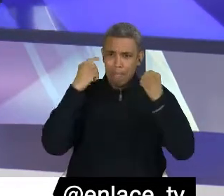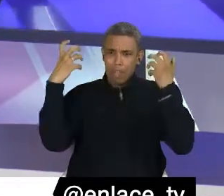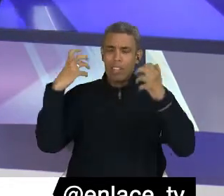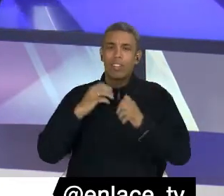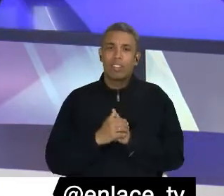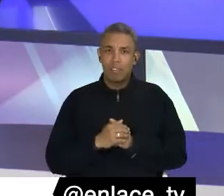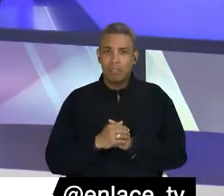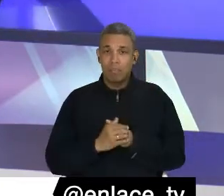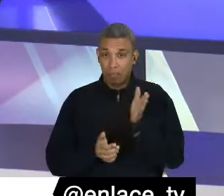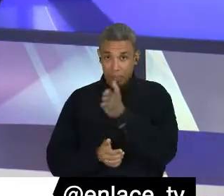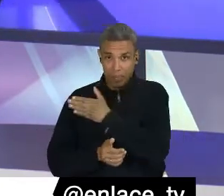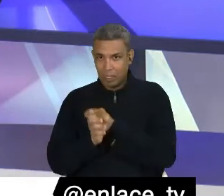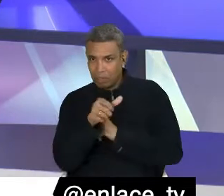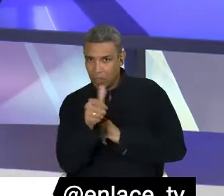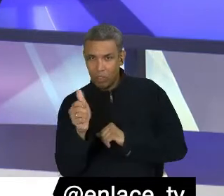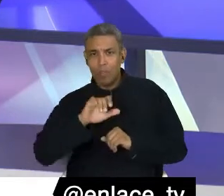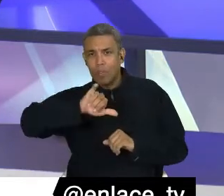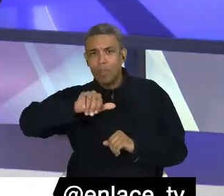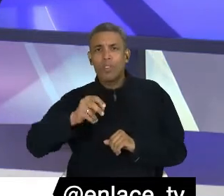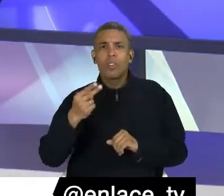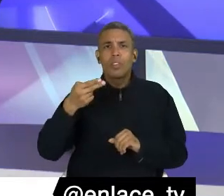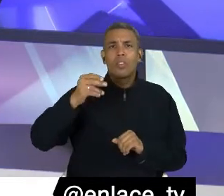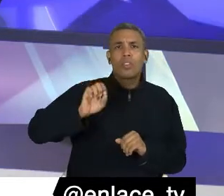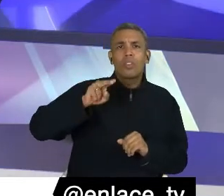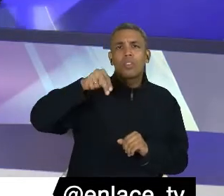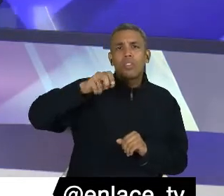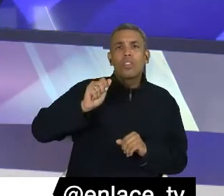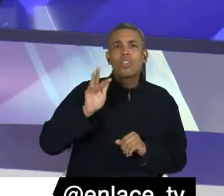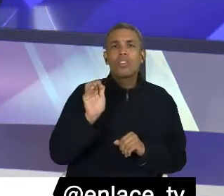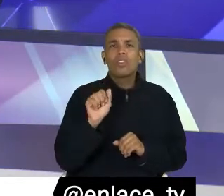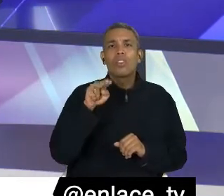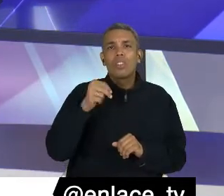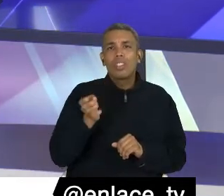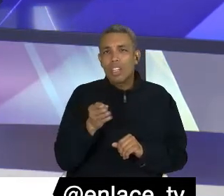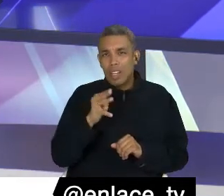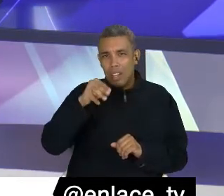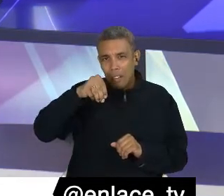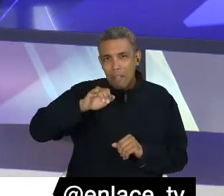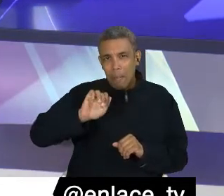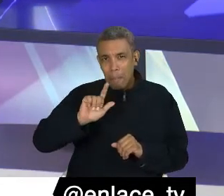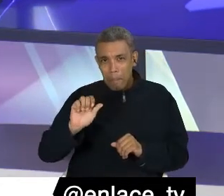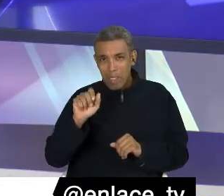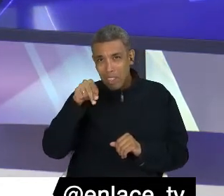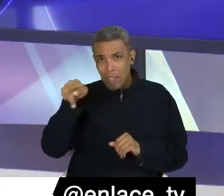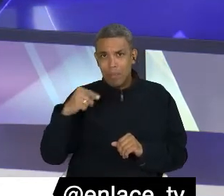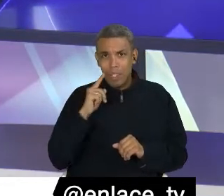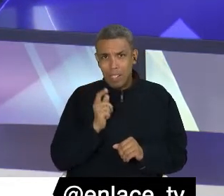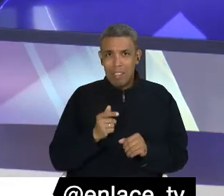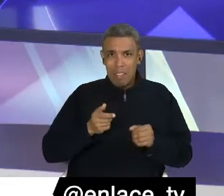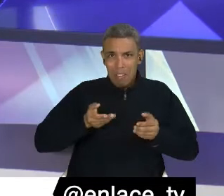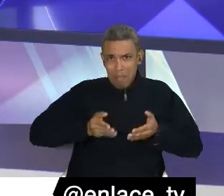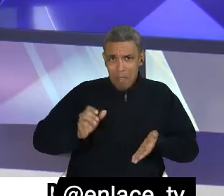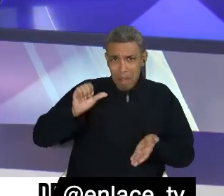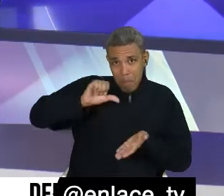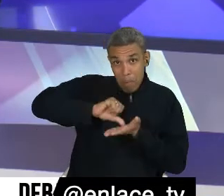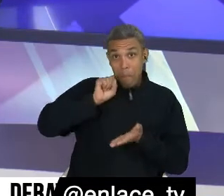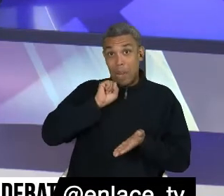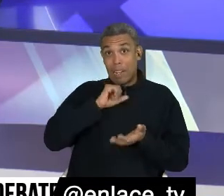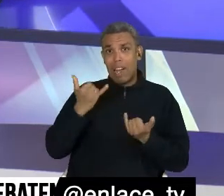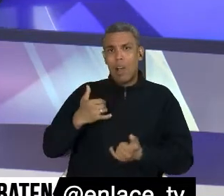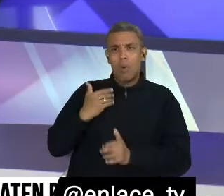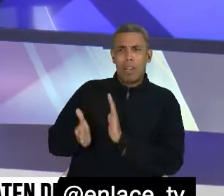es la excepción. El ciclista barranqueño se estrena en Europa. El joven de 28 años de edad llegó a Italia para representar a la ciudad en